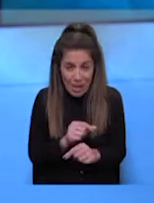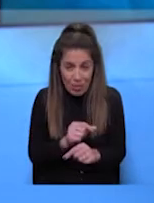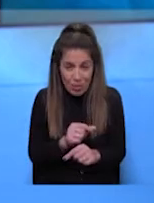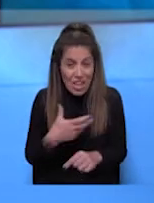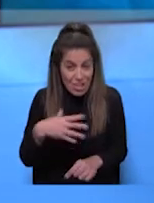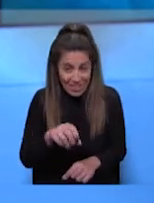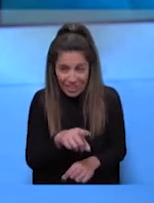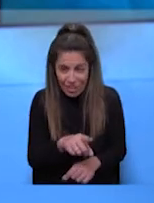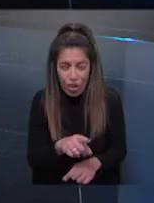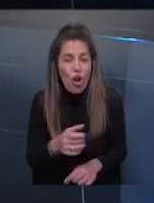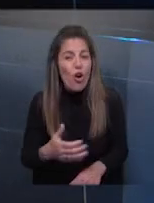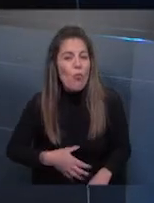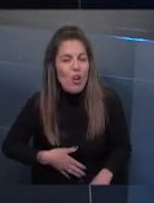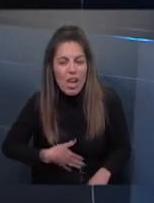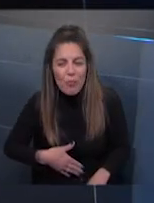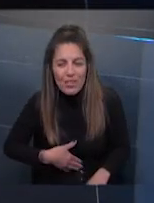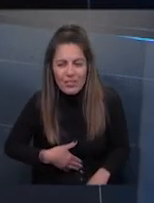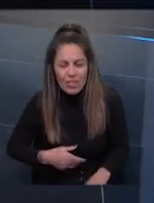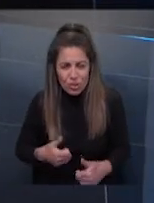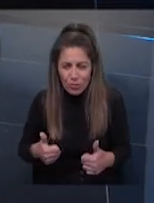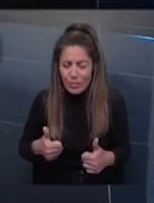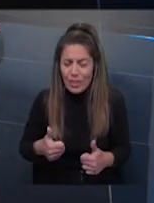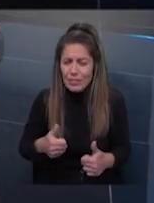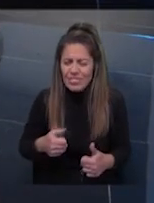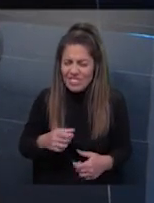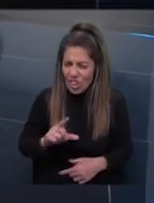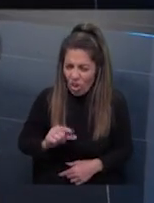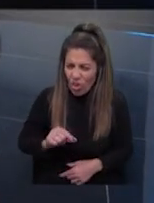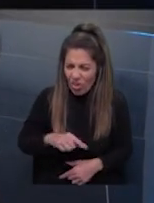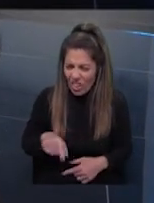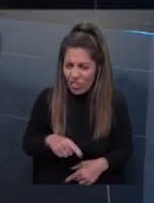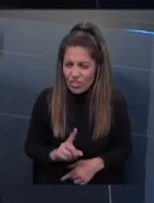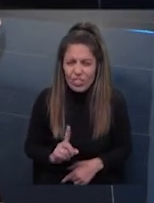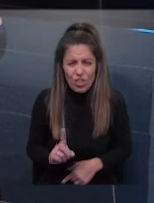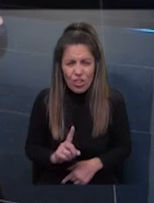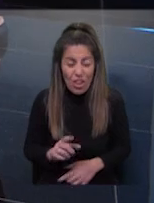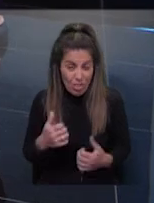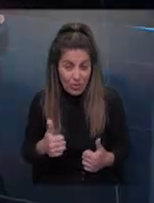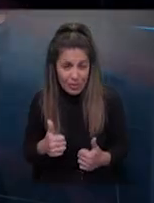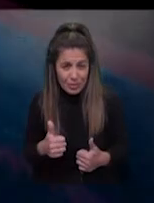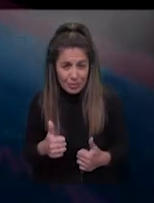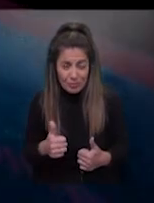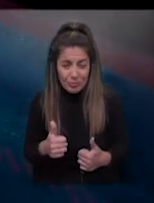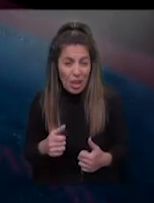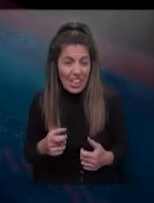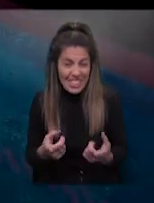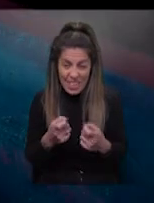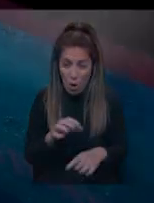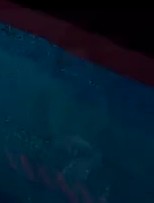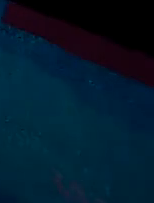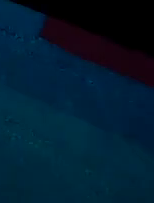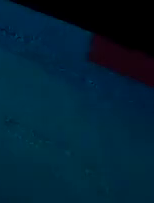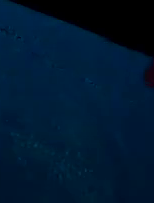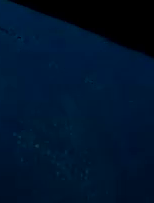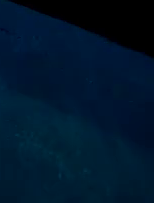Llévatelo. ¿Cómo estás de la panza? No, yo estoy perfecto. ¿No tenés retorcijón de algo? ¿En serio? ¿Precisás un médico? Ay, ¿hay un médico?